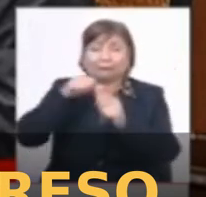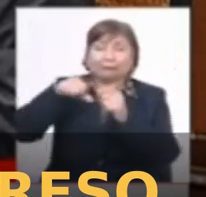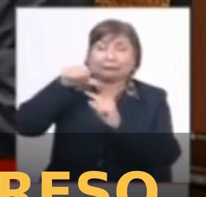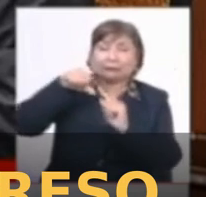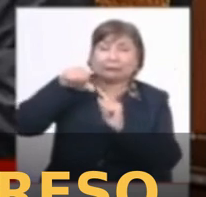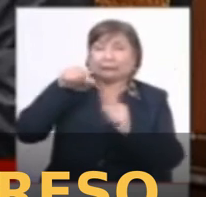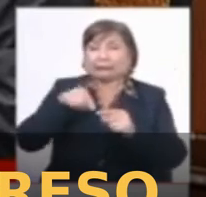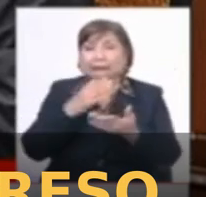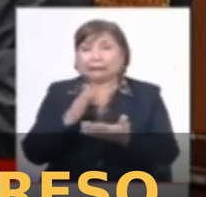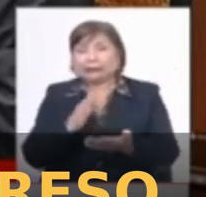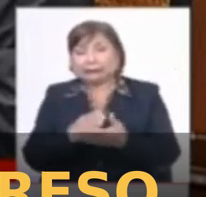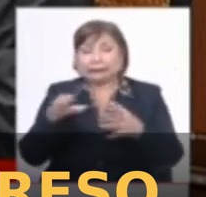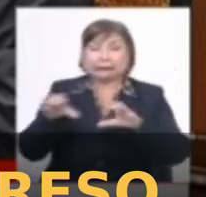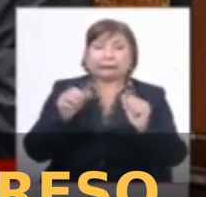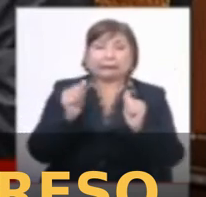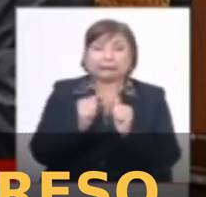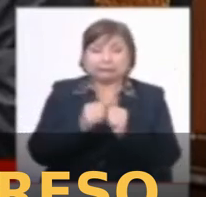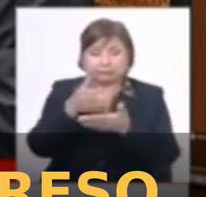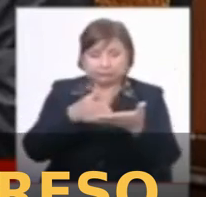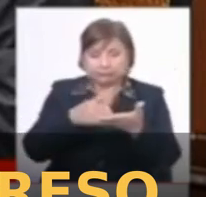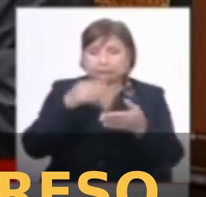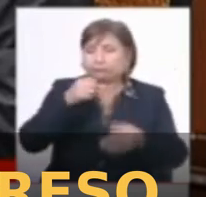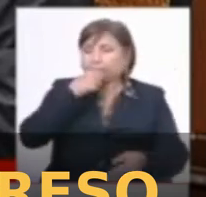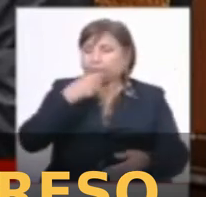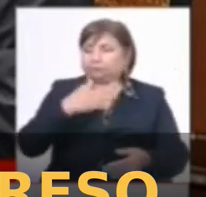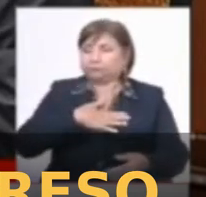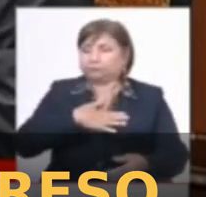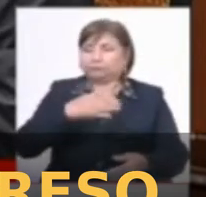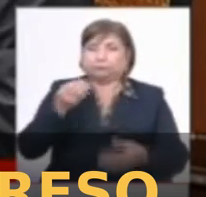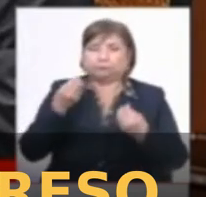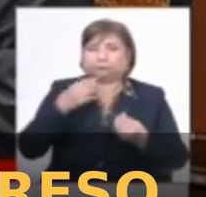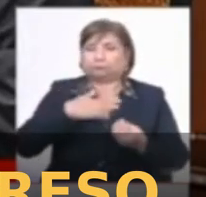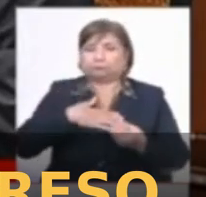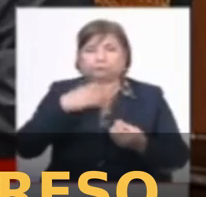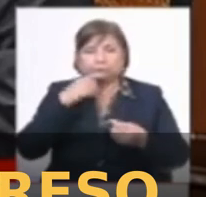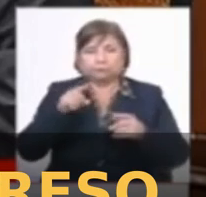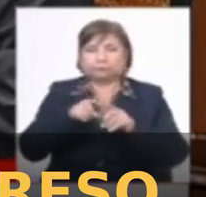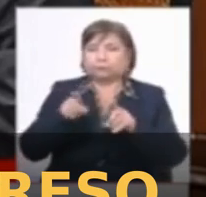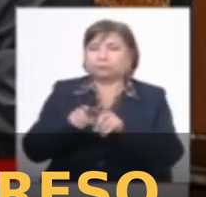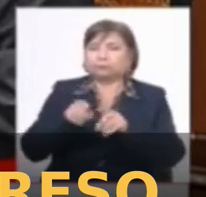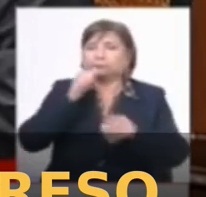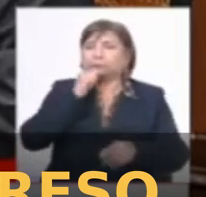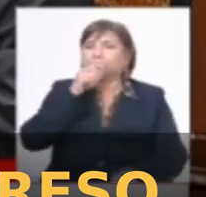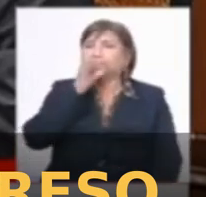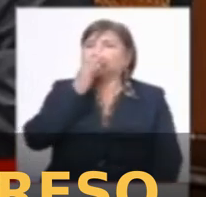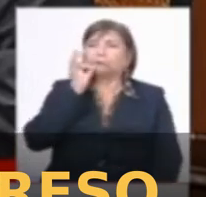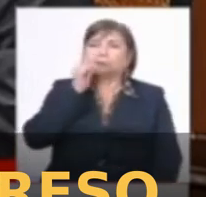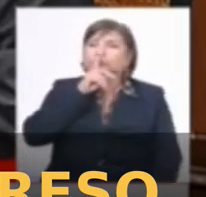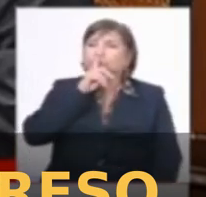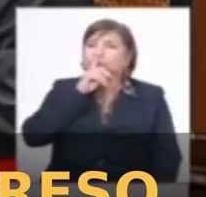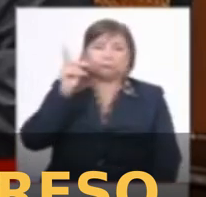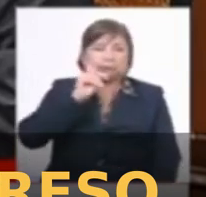inmiscuidos dentro de los hechos parte de mi declaración. Por lo tanto, a mí me facultaba guardar silencio mientras